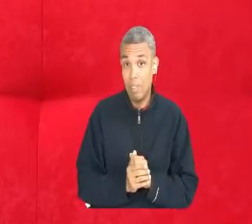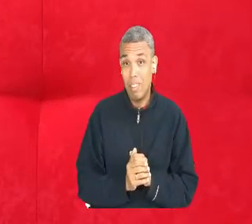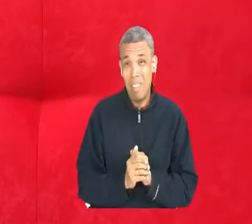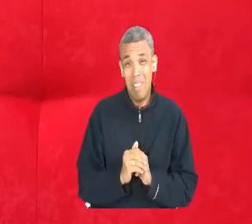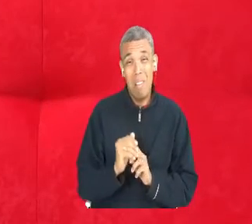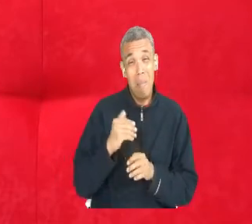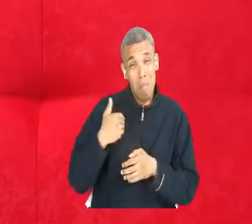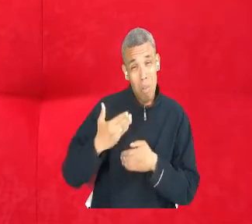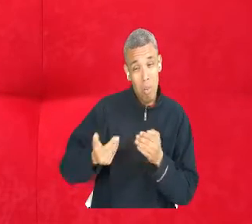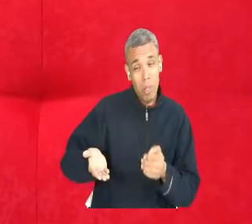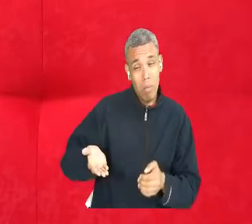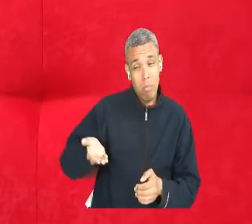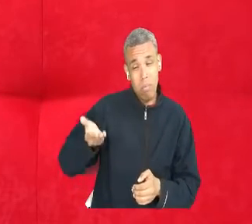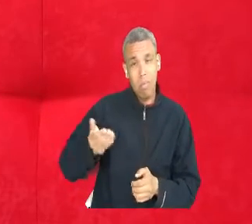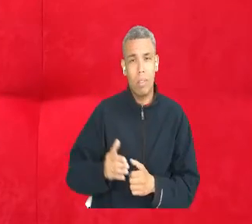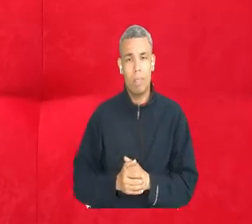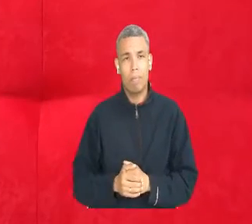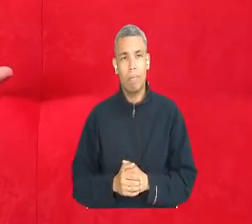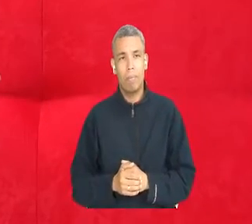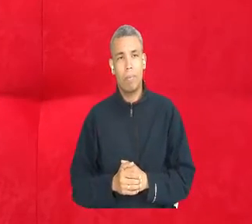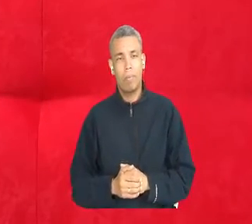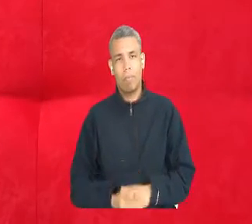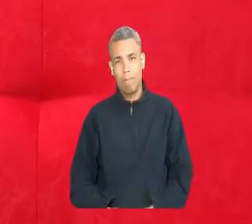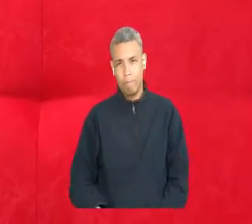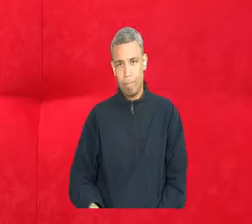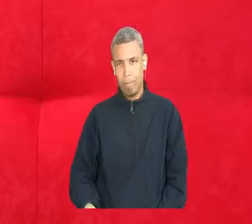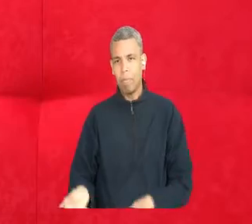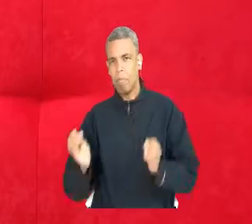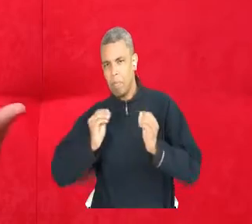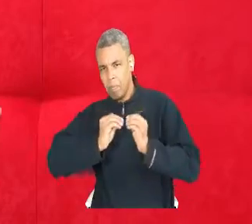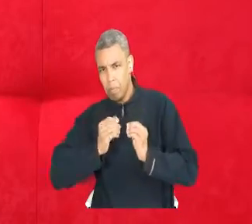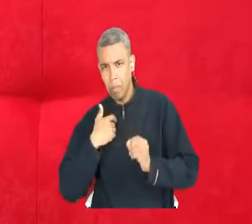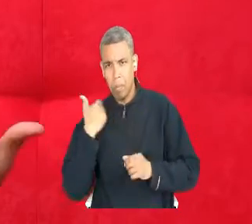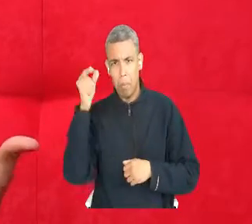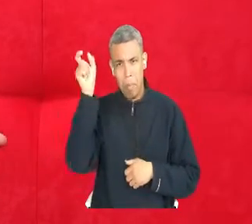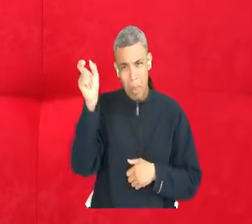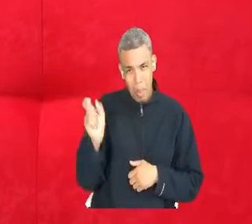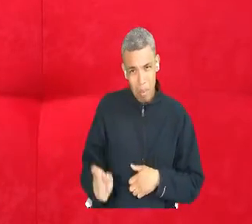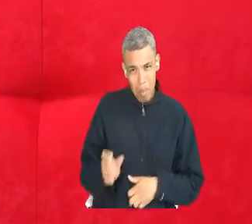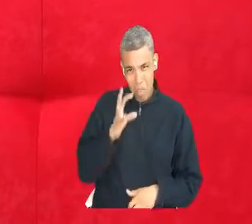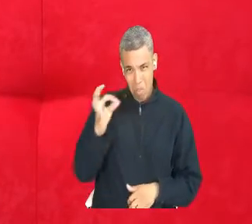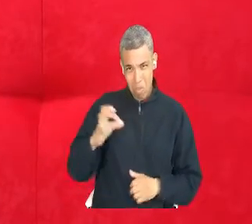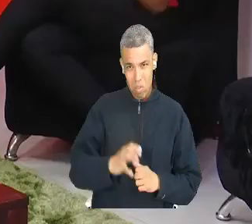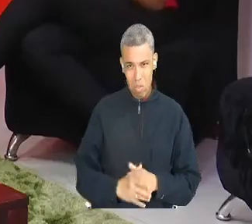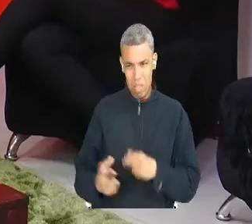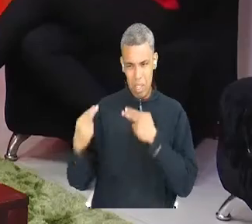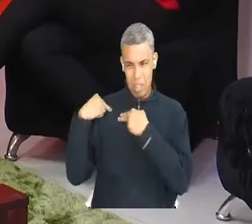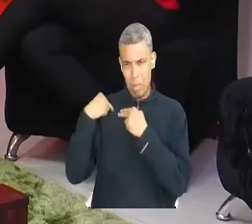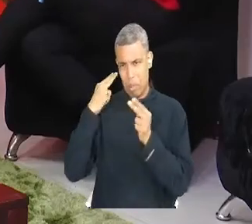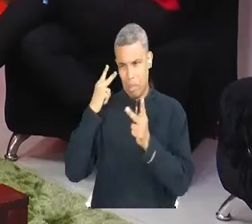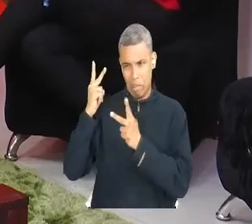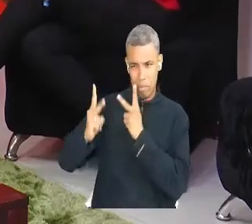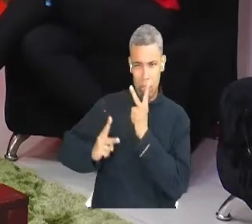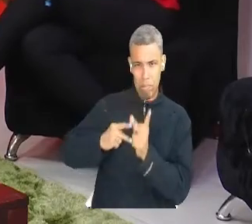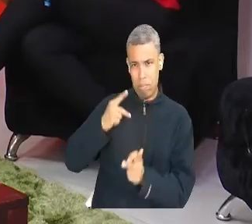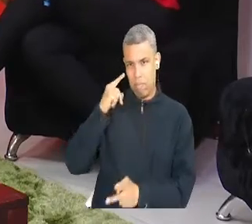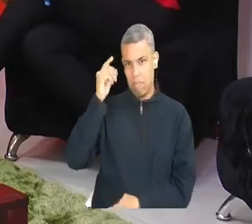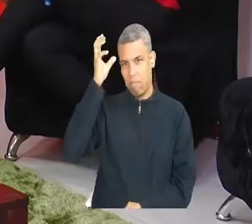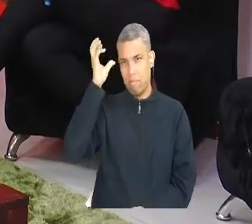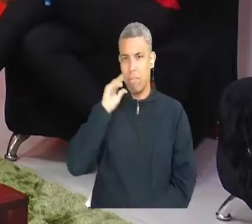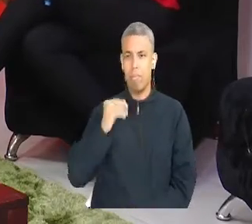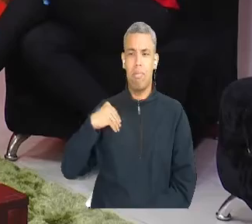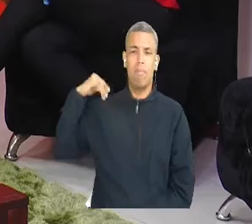cuéntenos un poco acerca de esta visita que quieren lograr con esta visita aquí en barrancabermeja si mira ya se